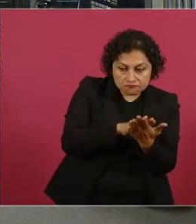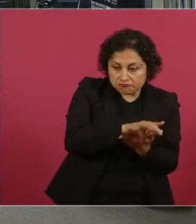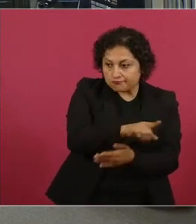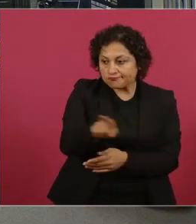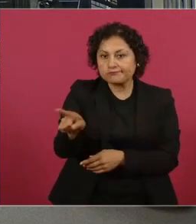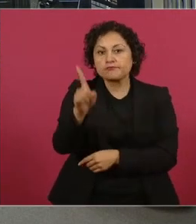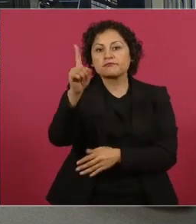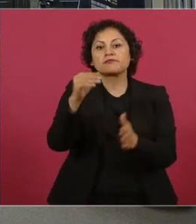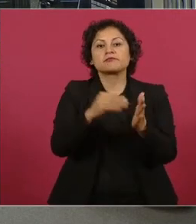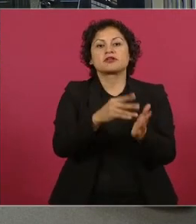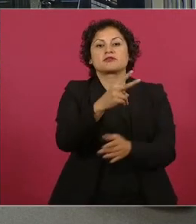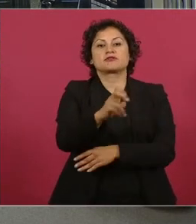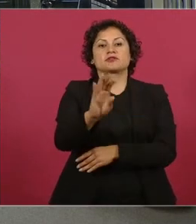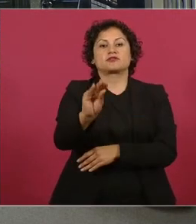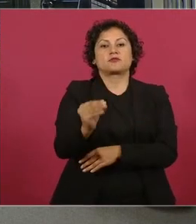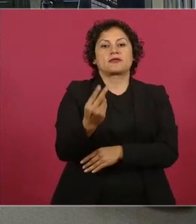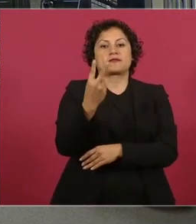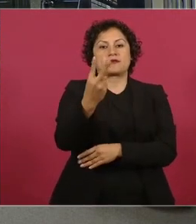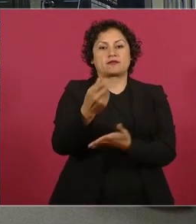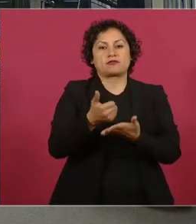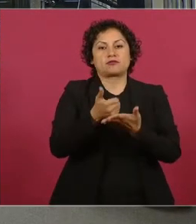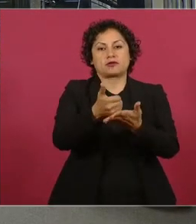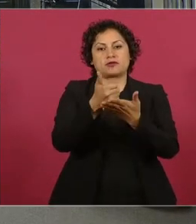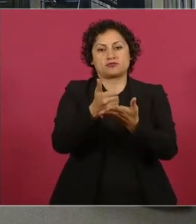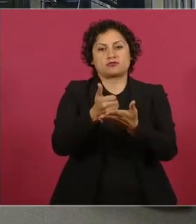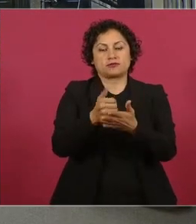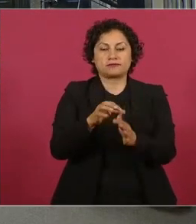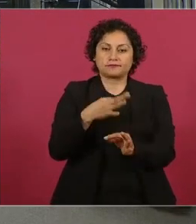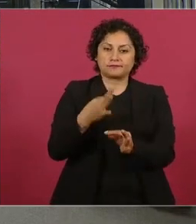1,292 solicitudes. Les cuento.